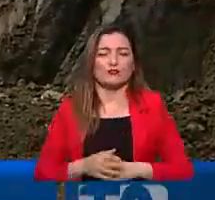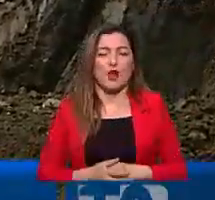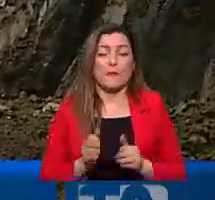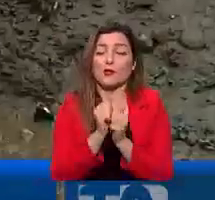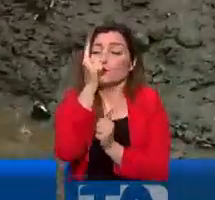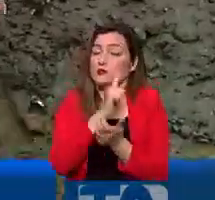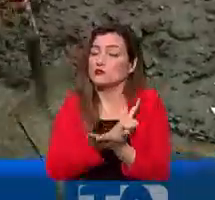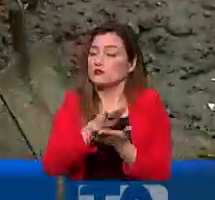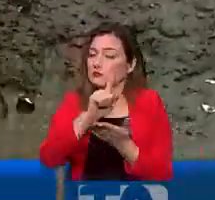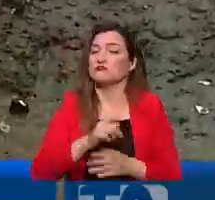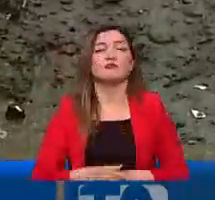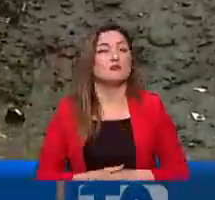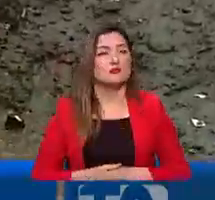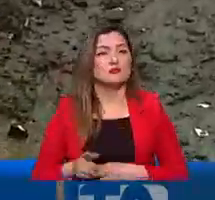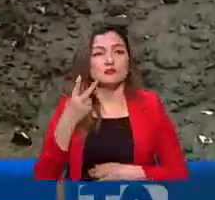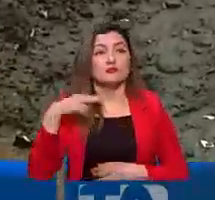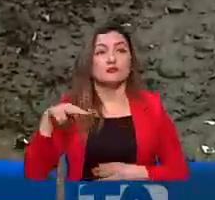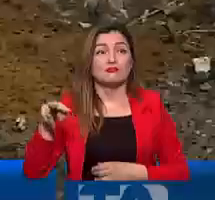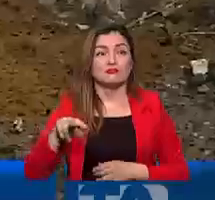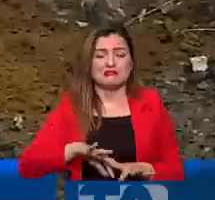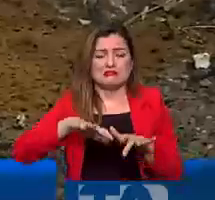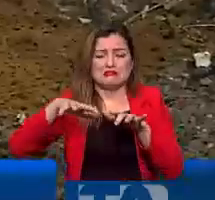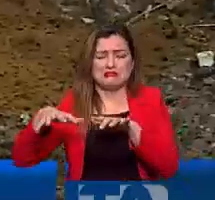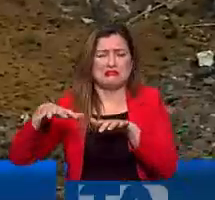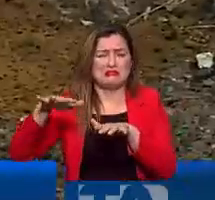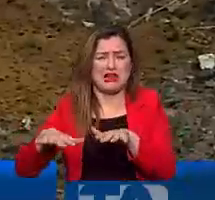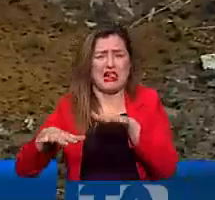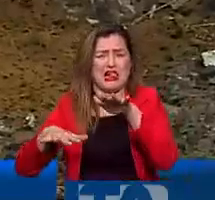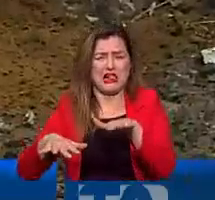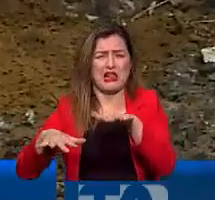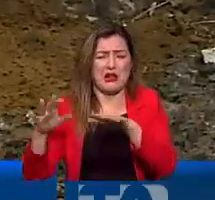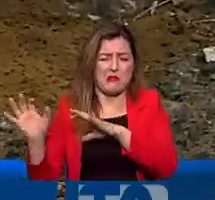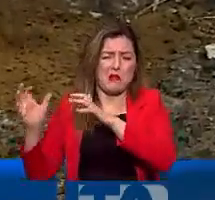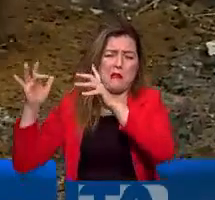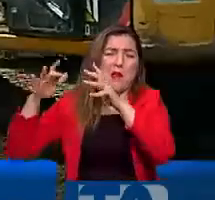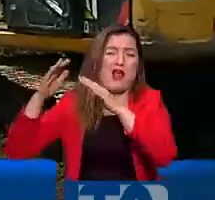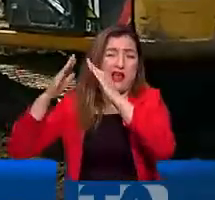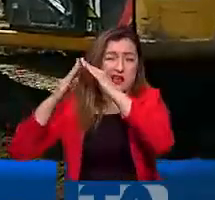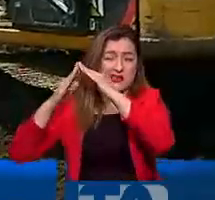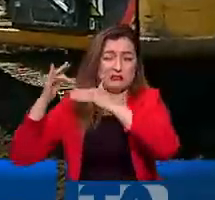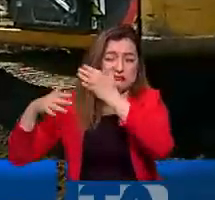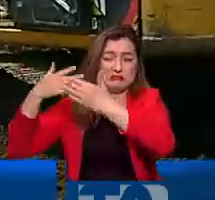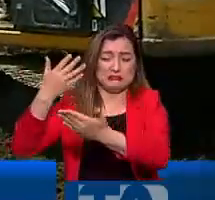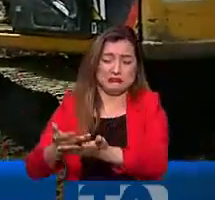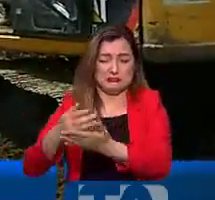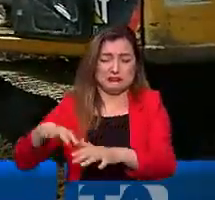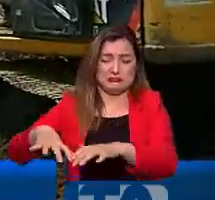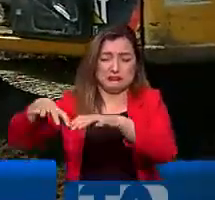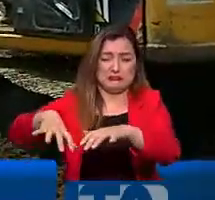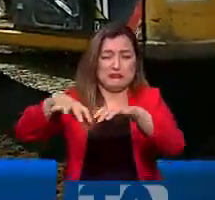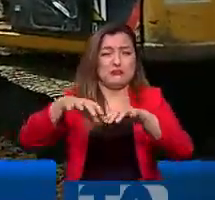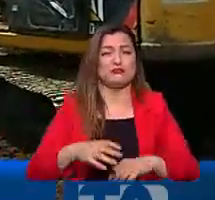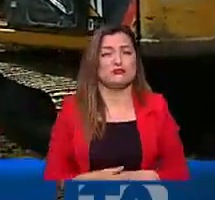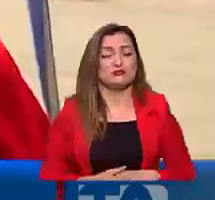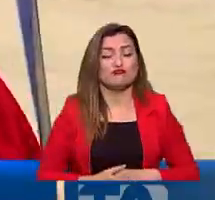y el panorama en el sector es este, montañas de lodo y escombros. Como dicen, hoy por ti, mañana por